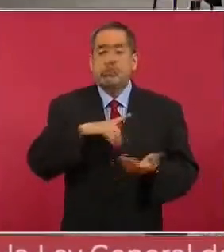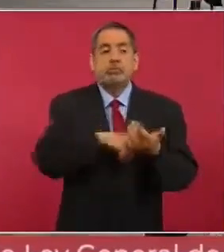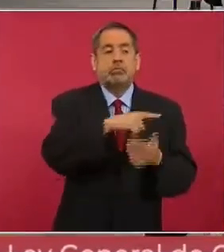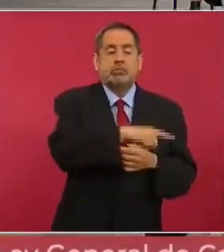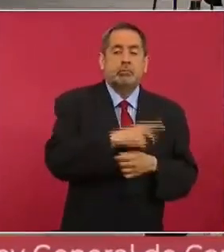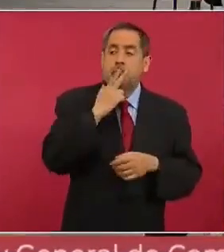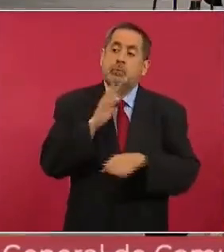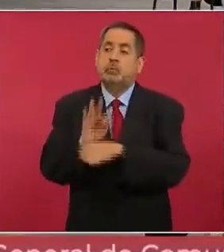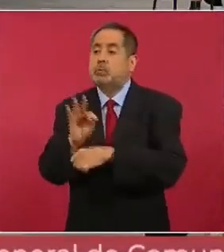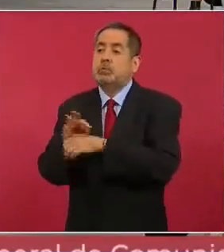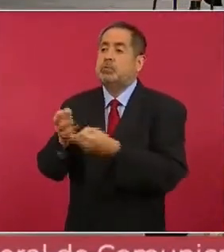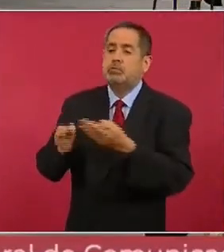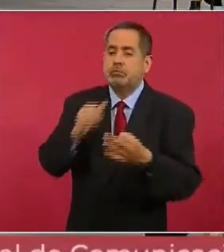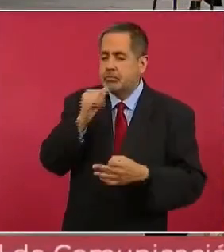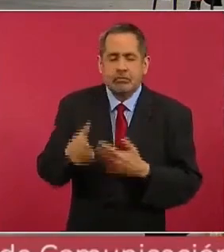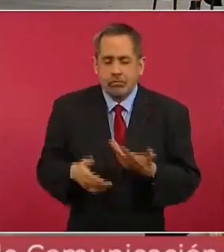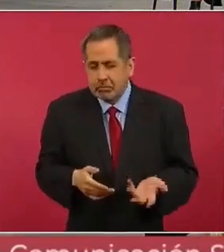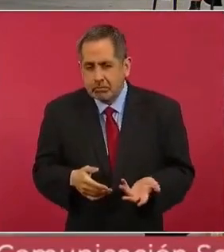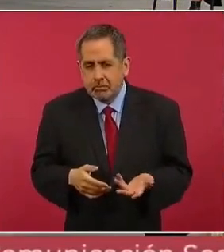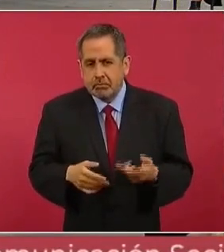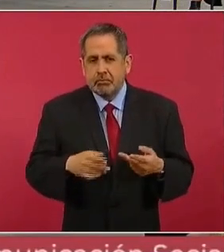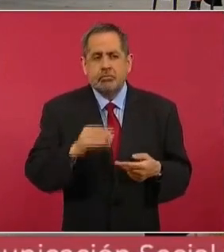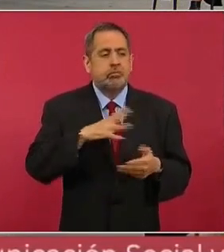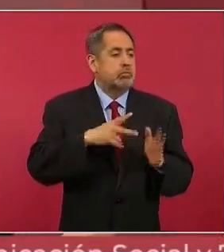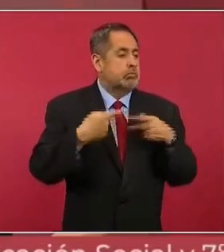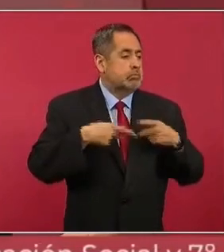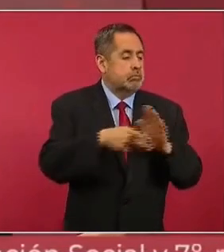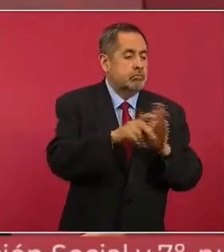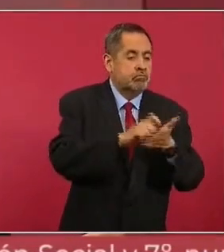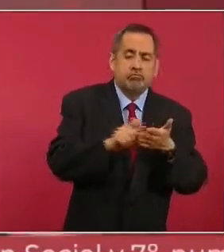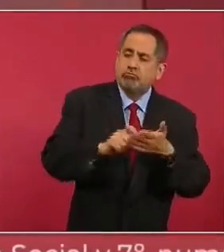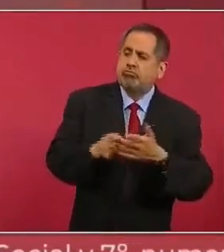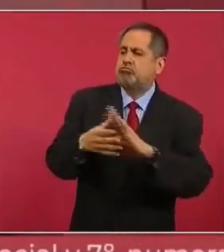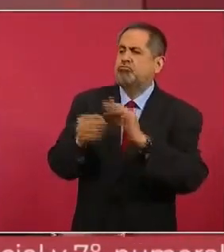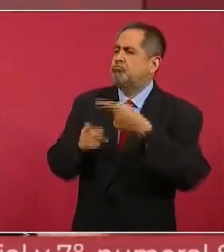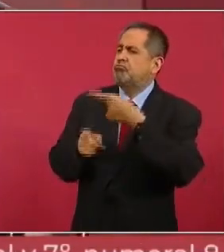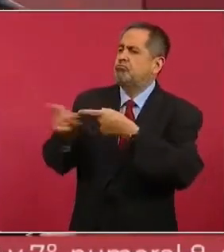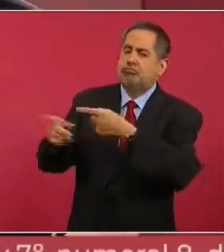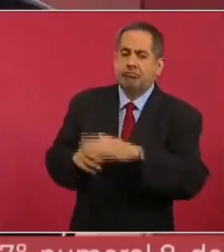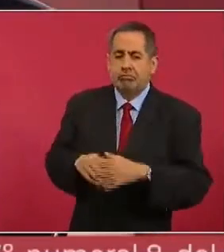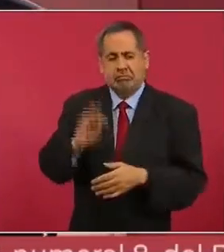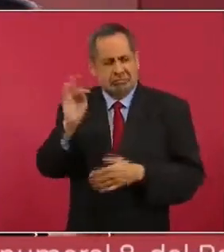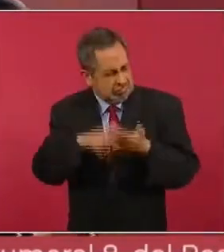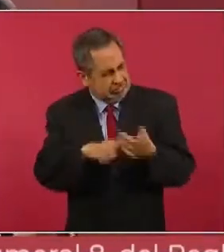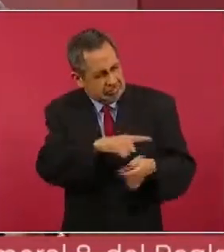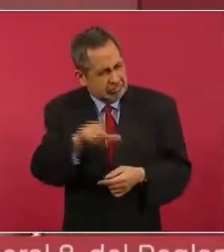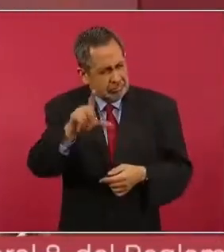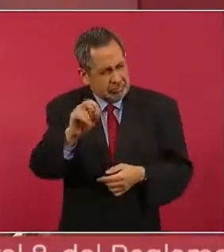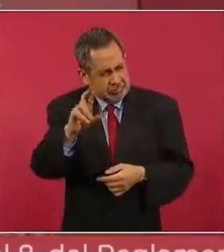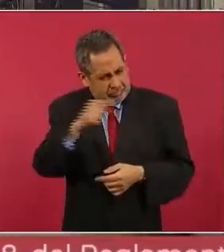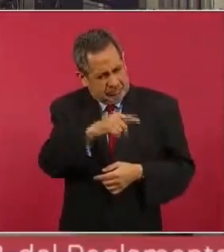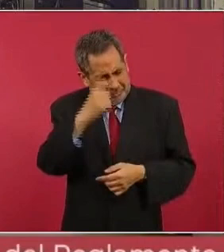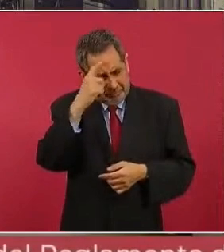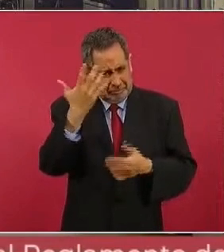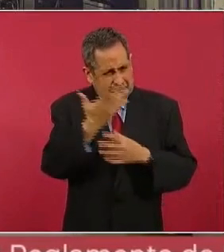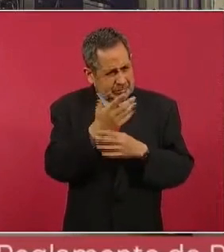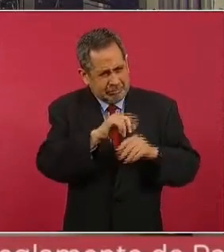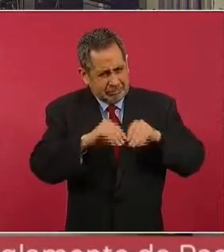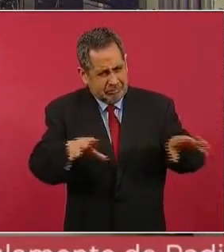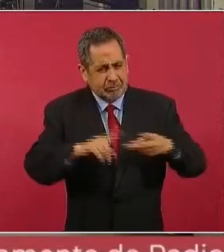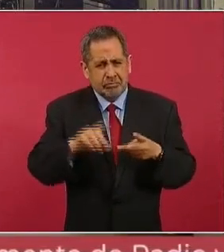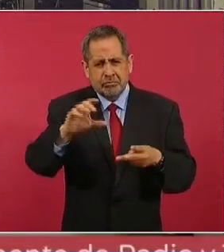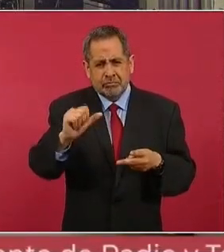había nada, ni tampoco había periodistas críticos. O a lo mejor Loret de Mola, ¿no? Hizo algo ahí, o Carmen